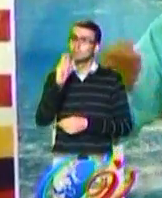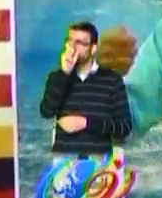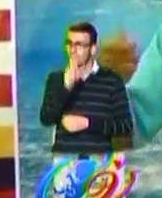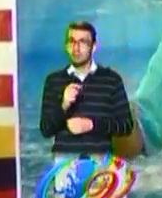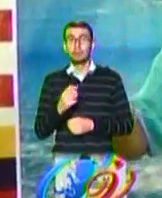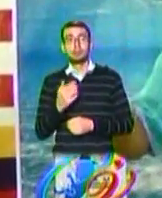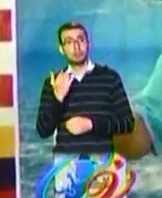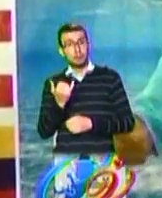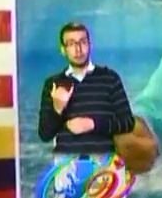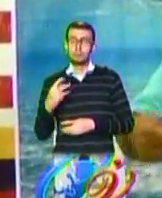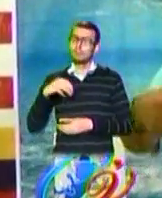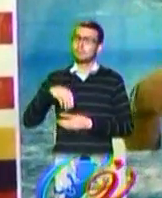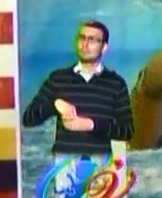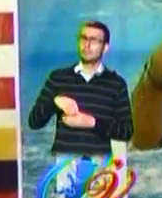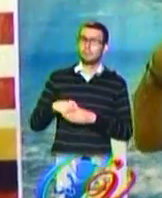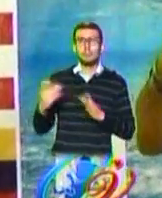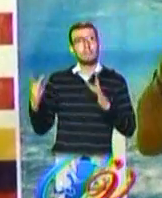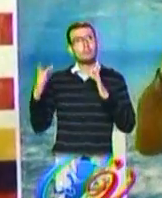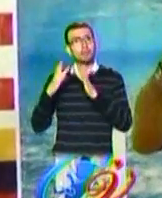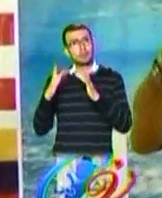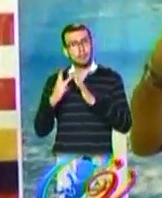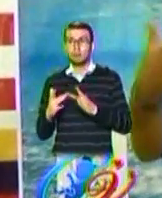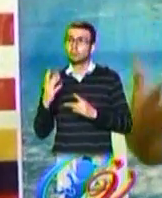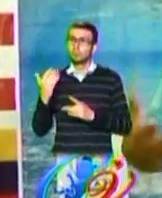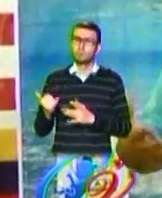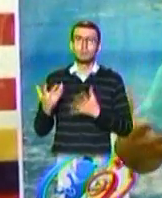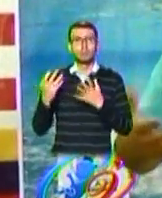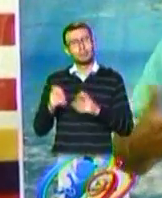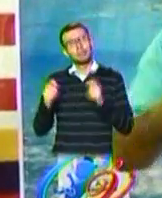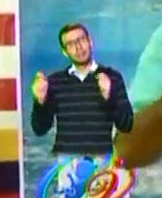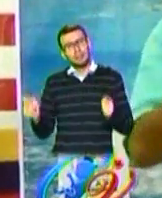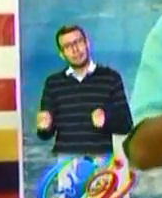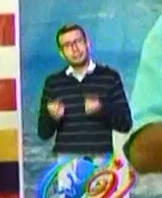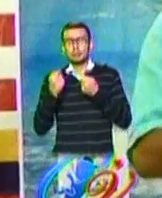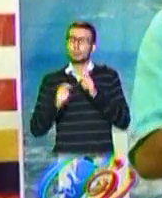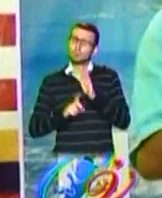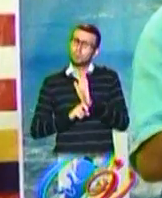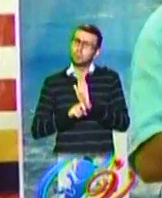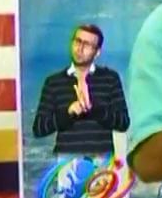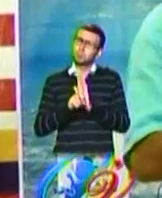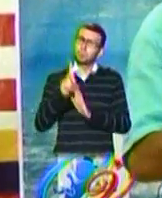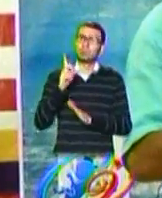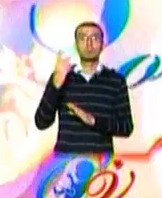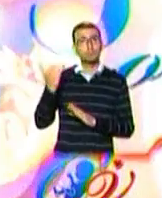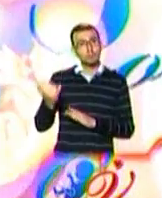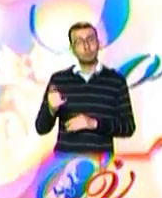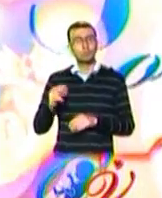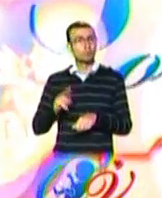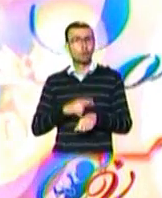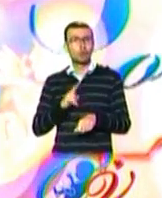hacen pagamentos, y es lo que se está tratando de recuperar desde la parte de la naturaleza.